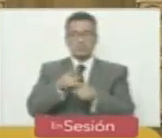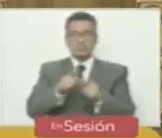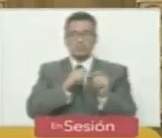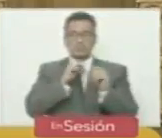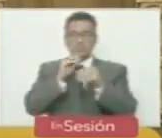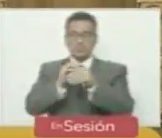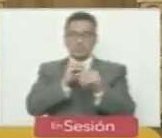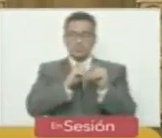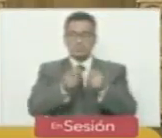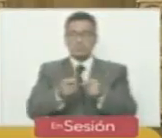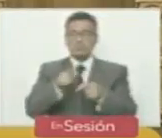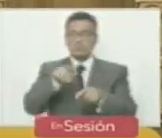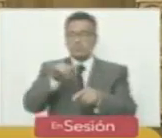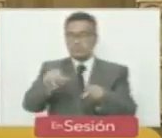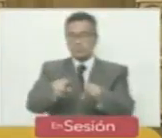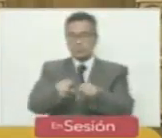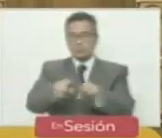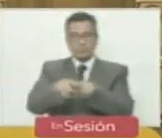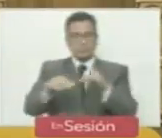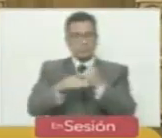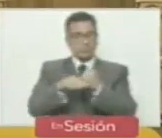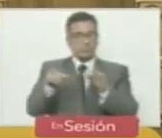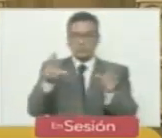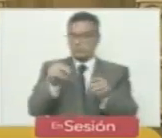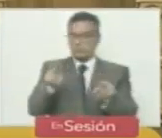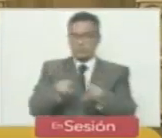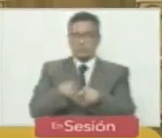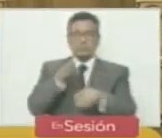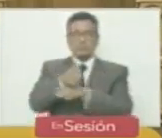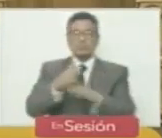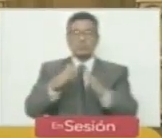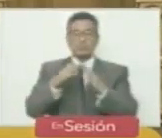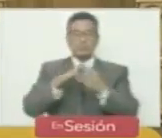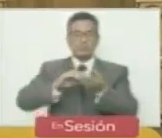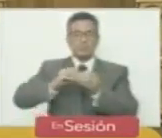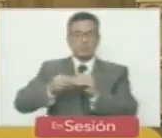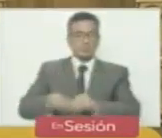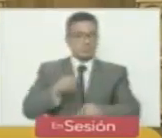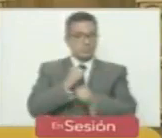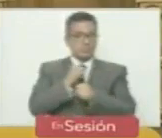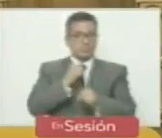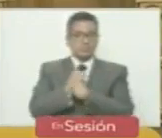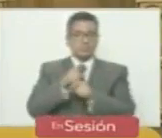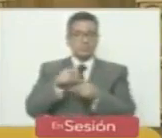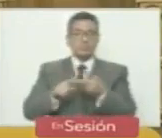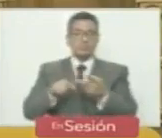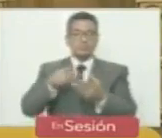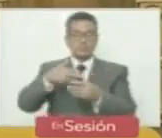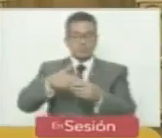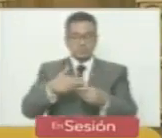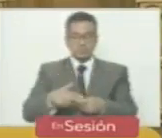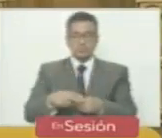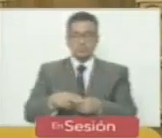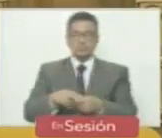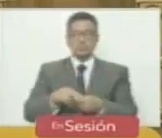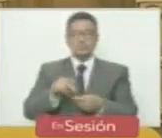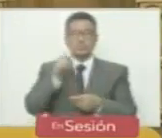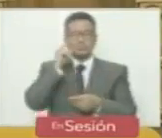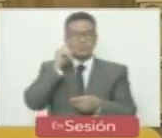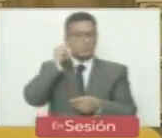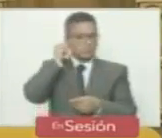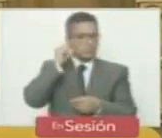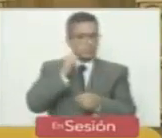encargo, no es lo mismo de los que van a una casa a hacer un trabajo como el plomero o de las señoras que